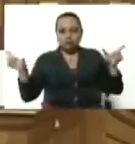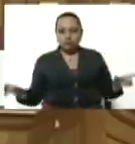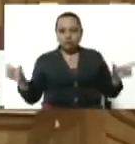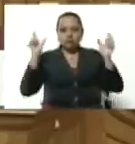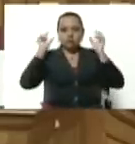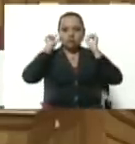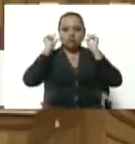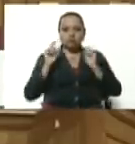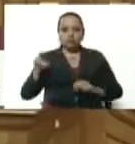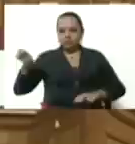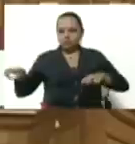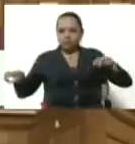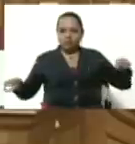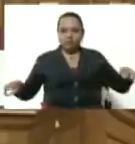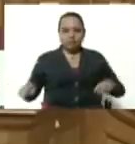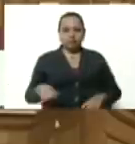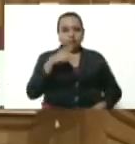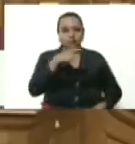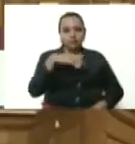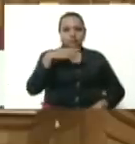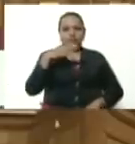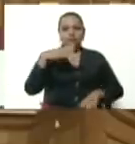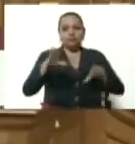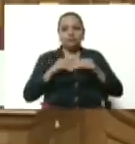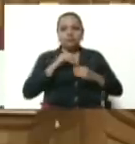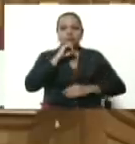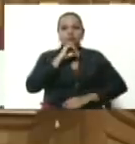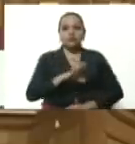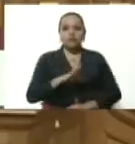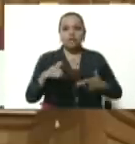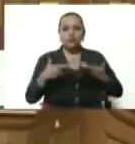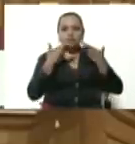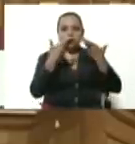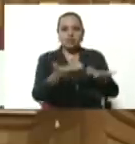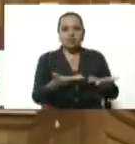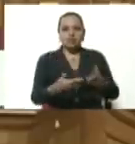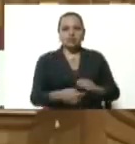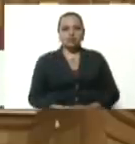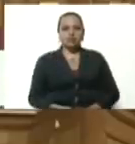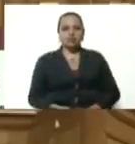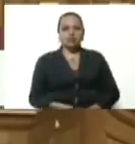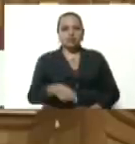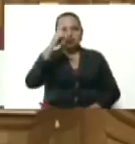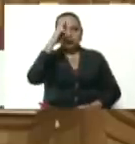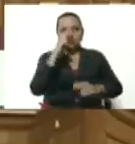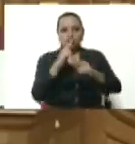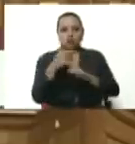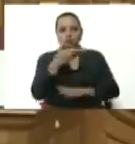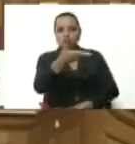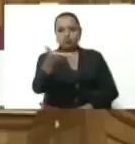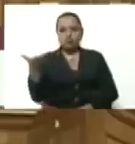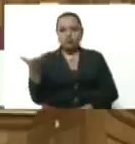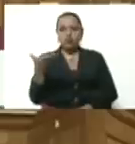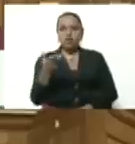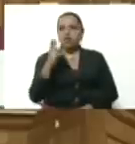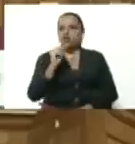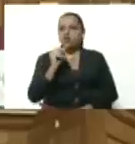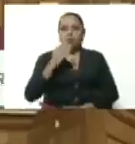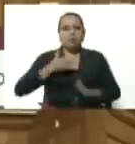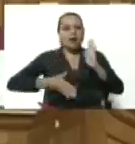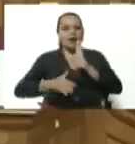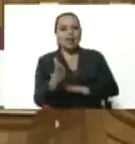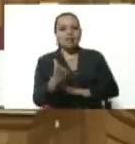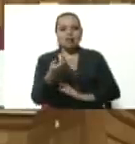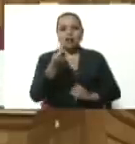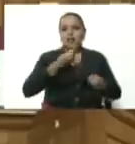liderazgo, les están reconociendo su historia, su entrega, y les están reconociendo que ustedes no van a negociar